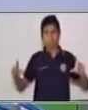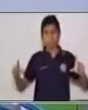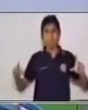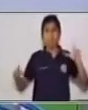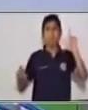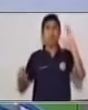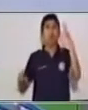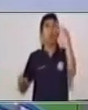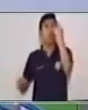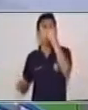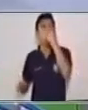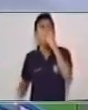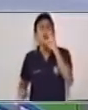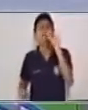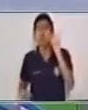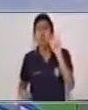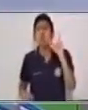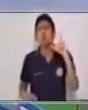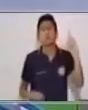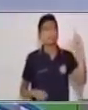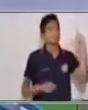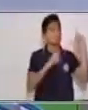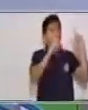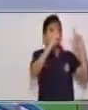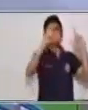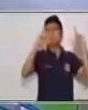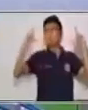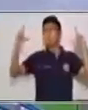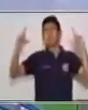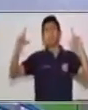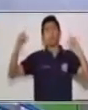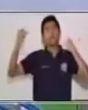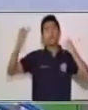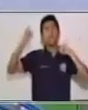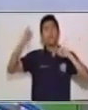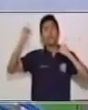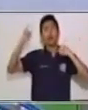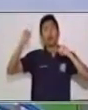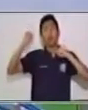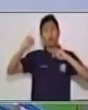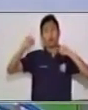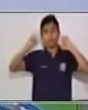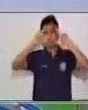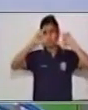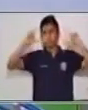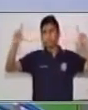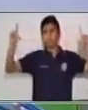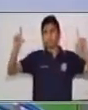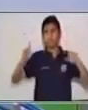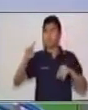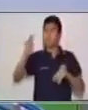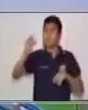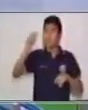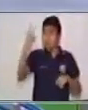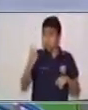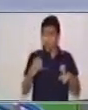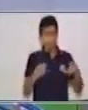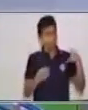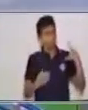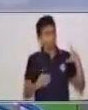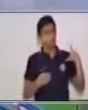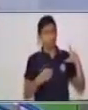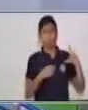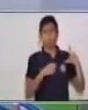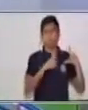los, y va a finalizar en informe. De igual forma, sus, y va a finalizar